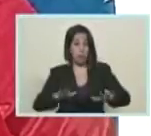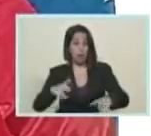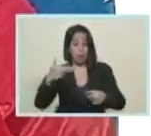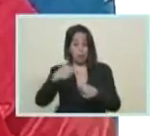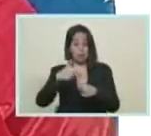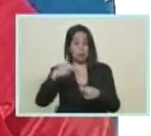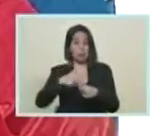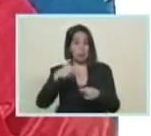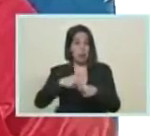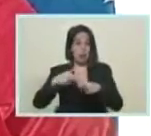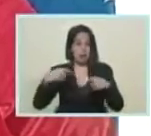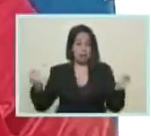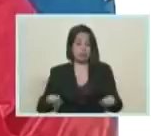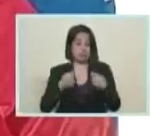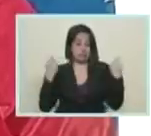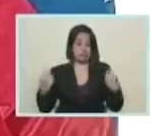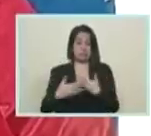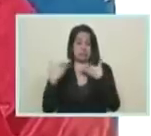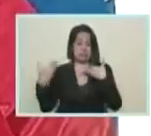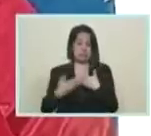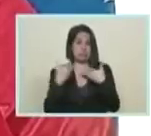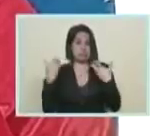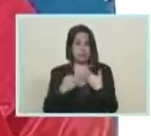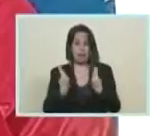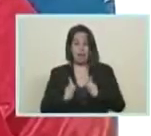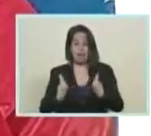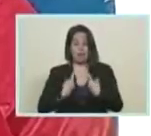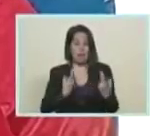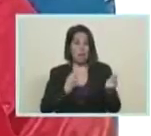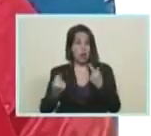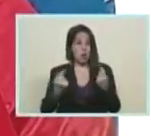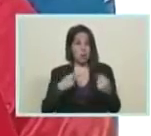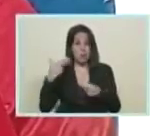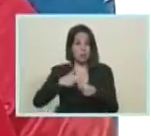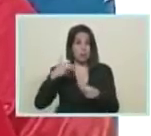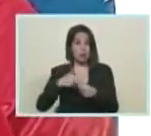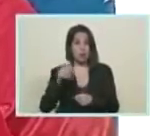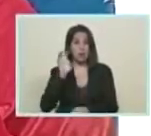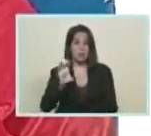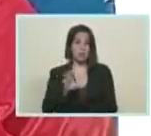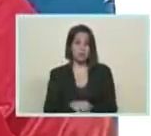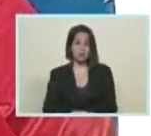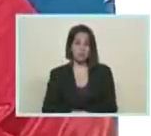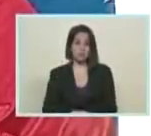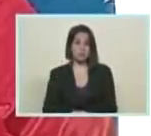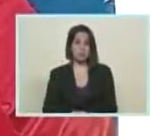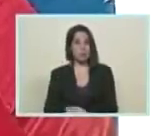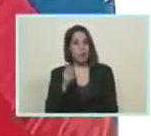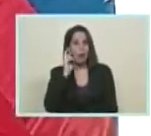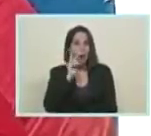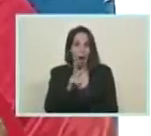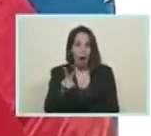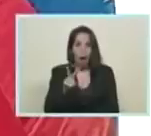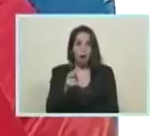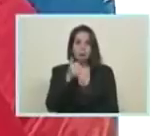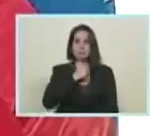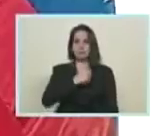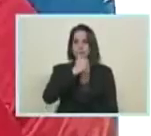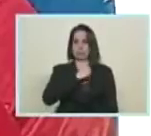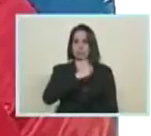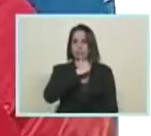fue otra cosa que un sabotaje a la vida económica y petrolera del país. Hay que ver lo que soportamos.